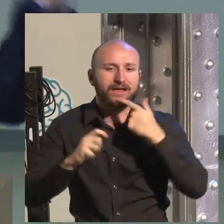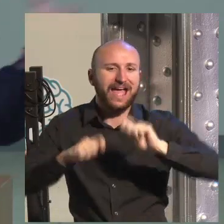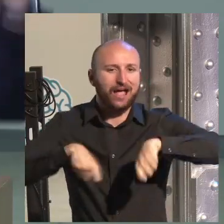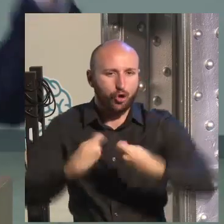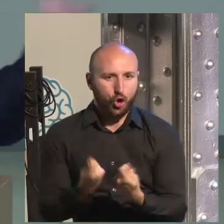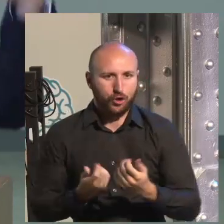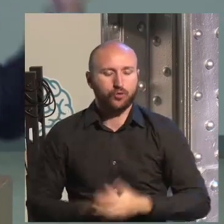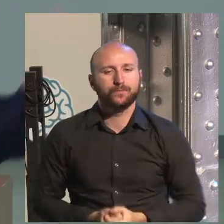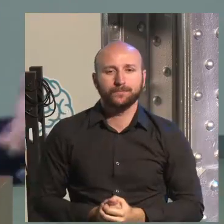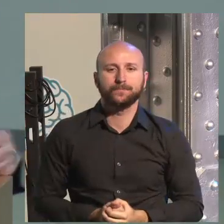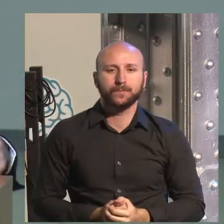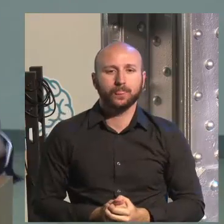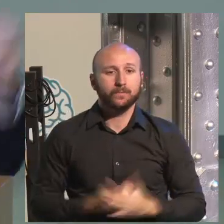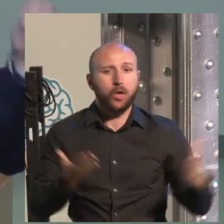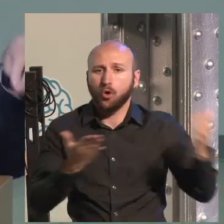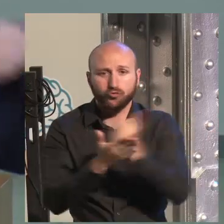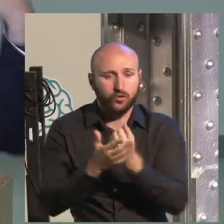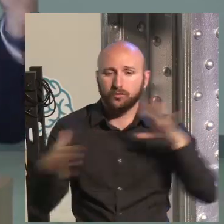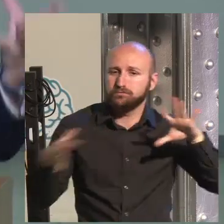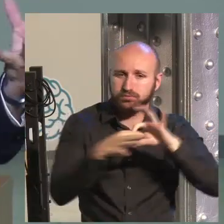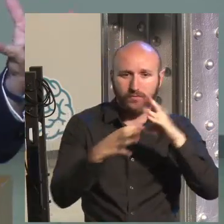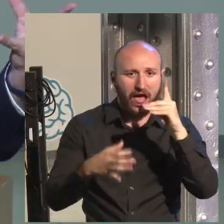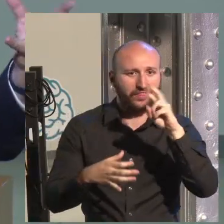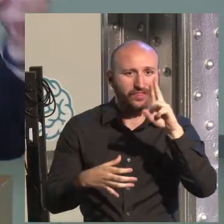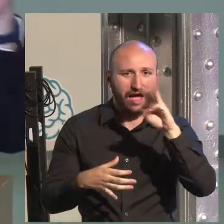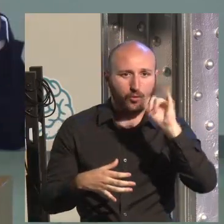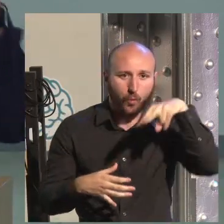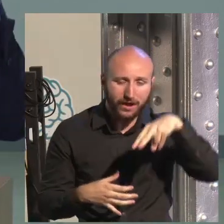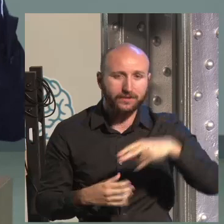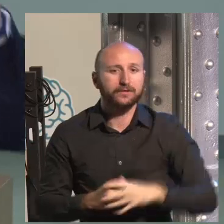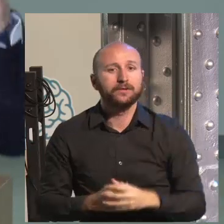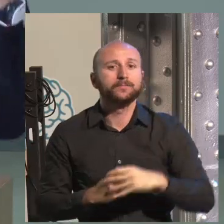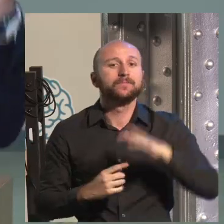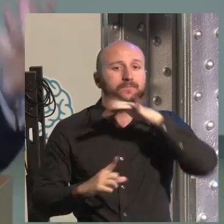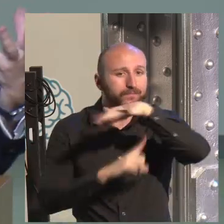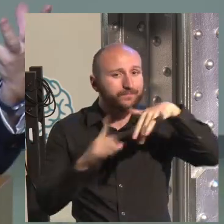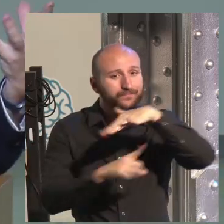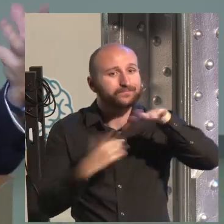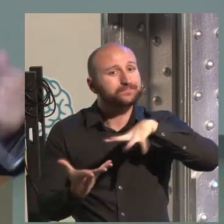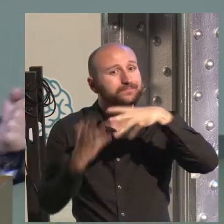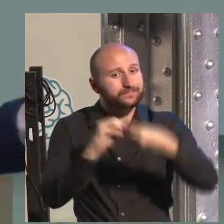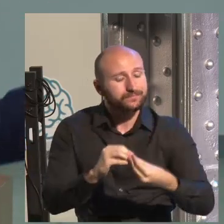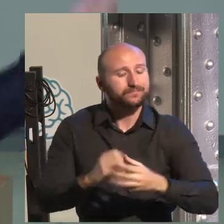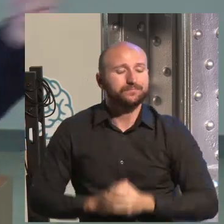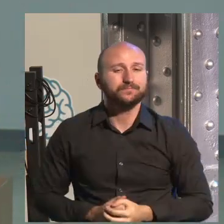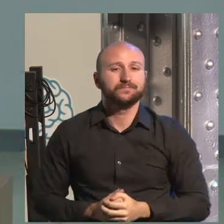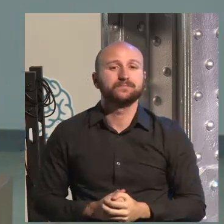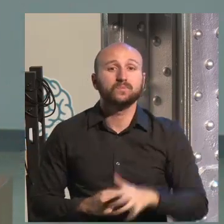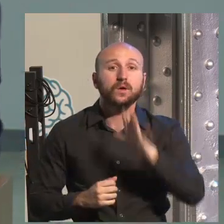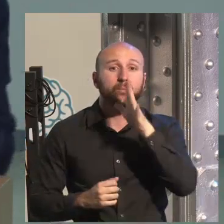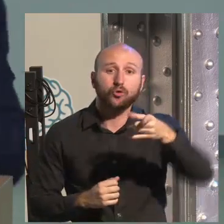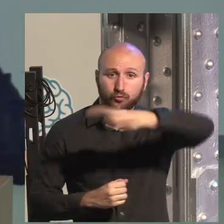son ecológicas en Darwin, porque tienen que ver con el nicho ecológico. Las especies se adaptan a su nicho ecológico. Entonces